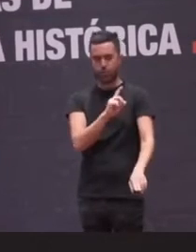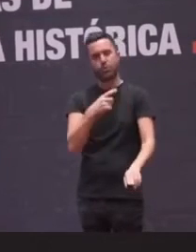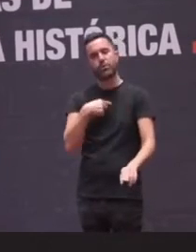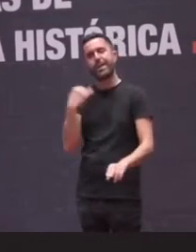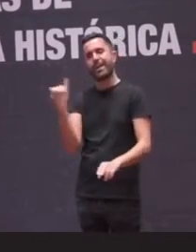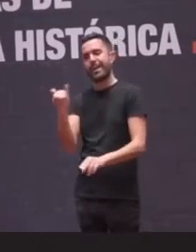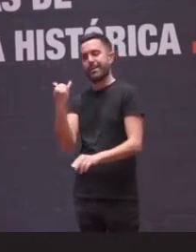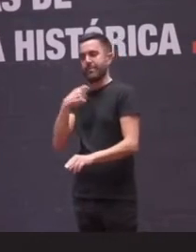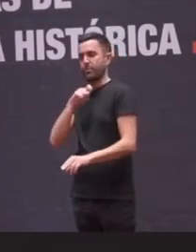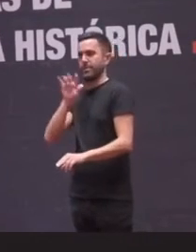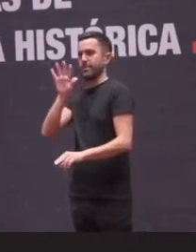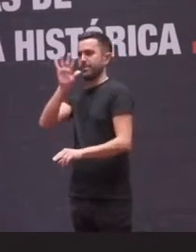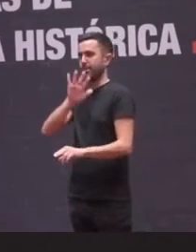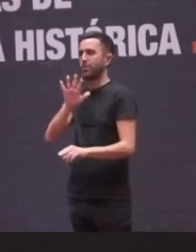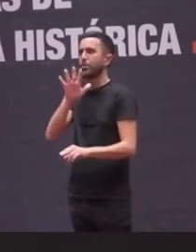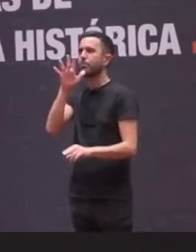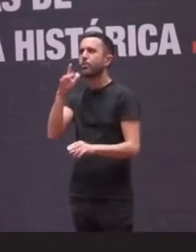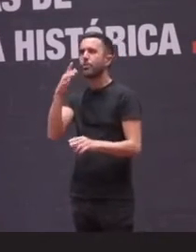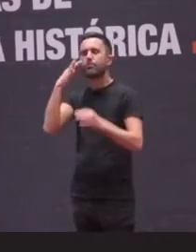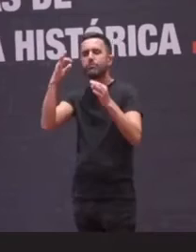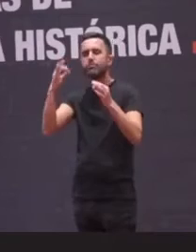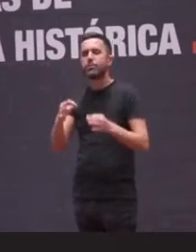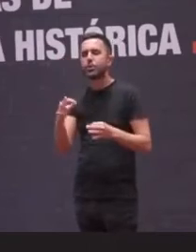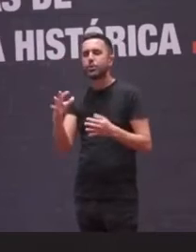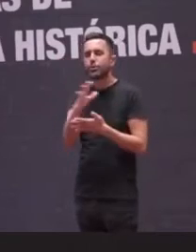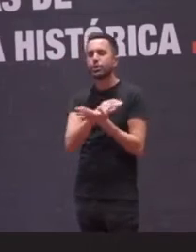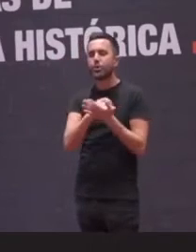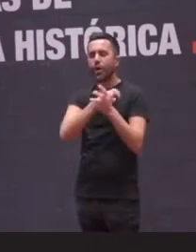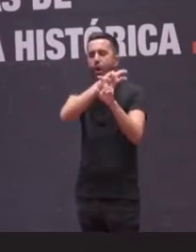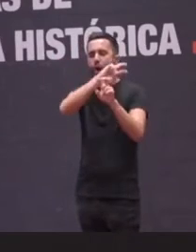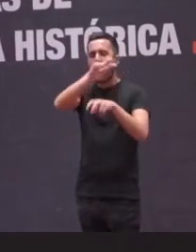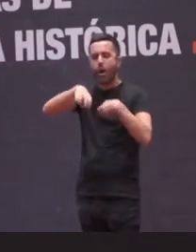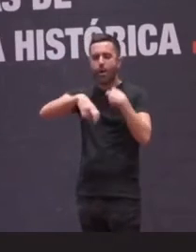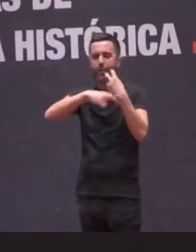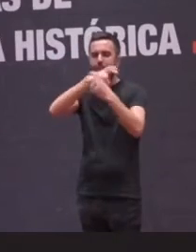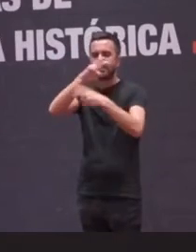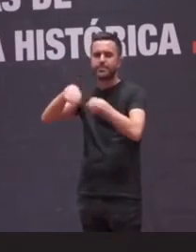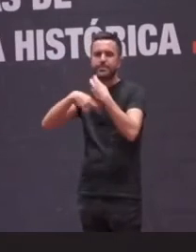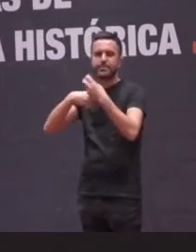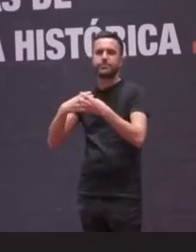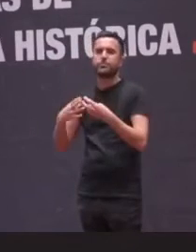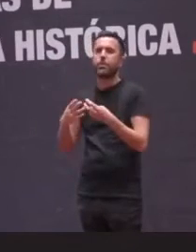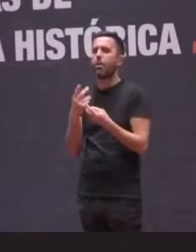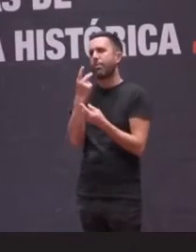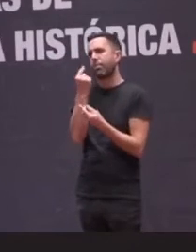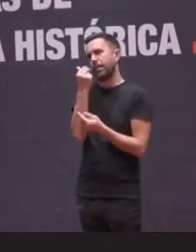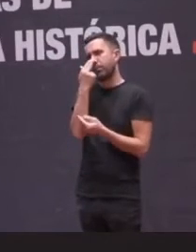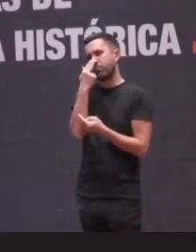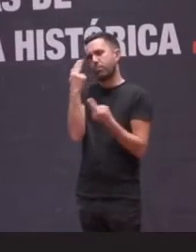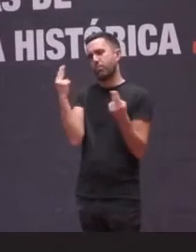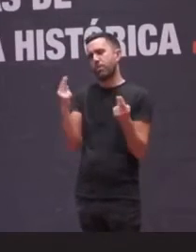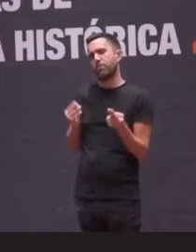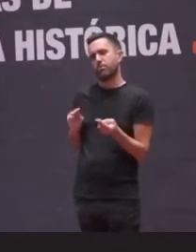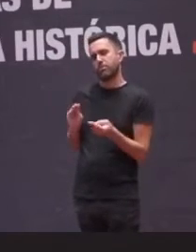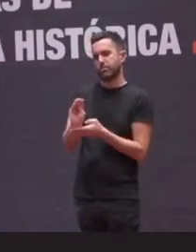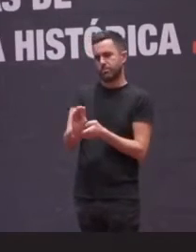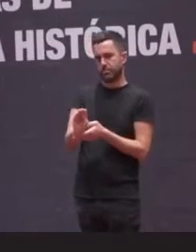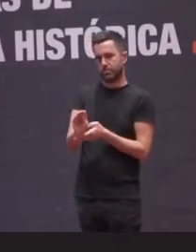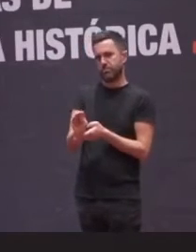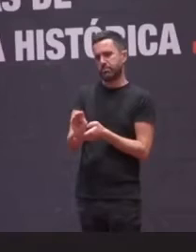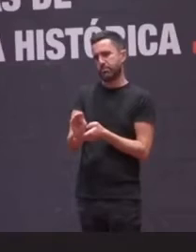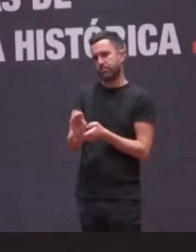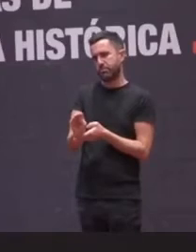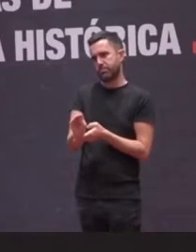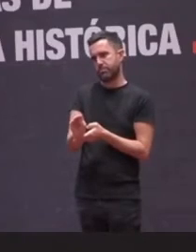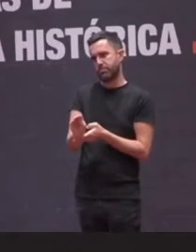convicción? Porque todas, prácticamente, todas as obras que se fixeron no Pazo foron con recursos públicos. Xa digo,